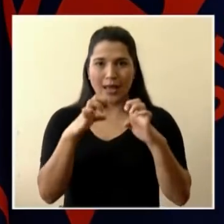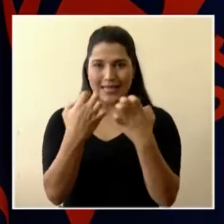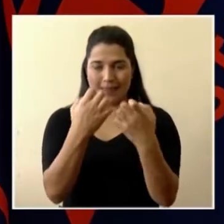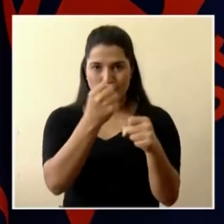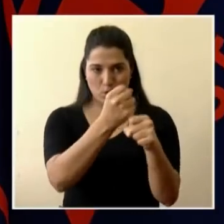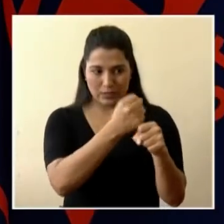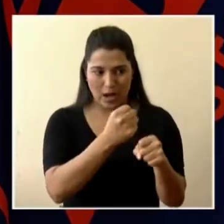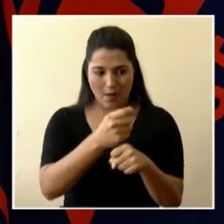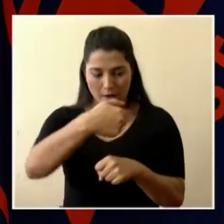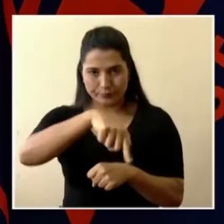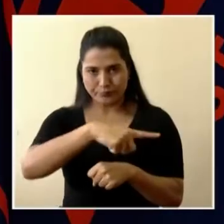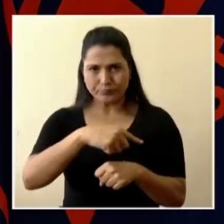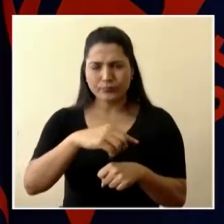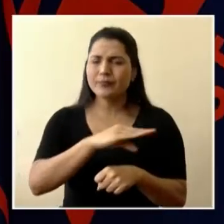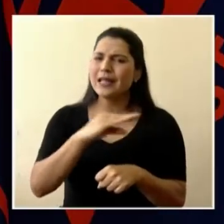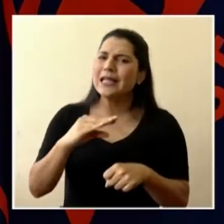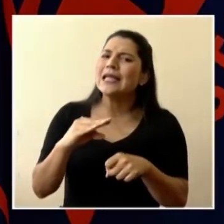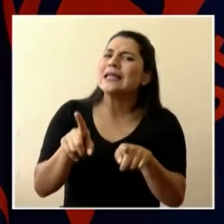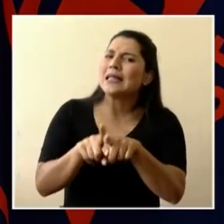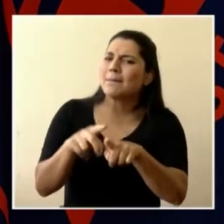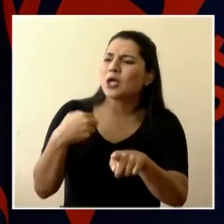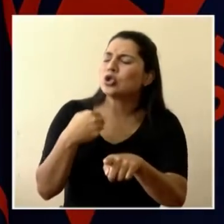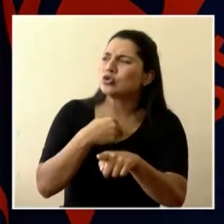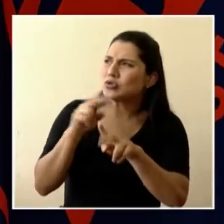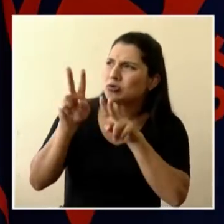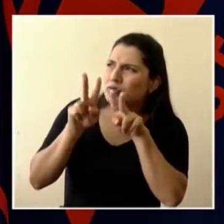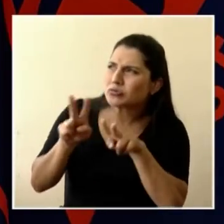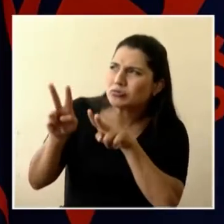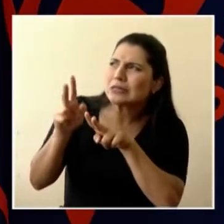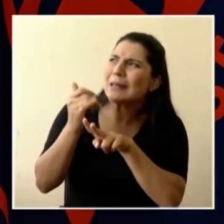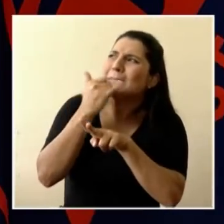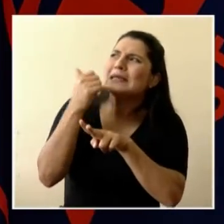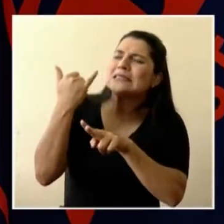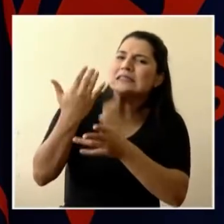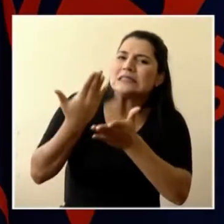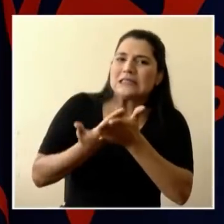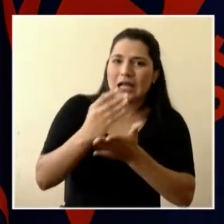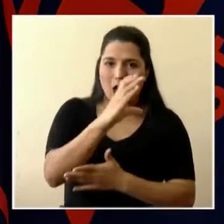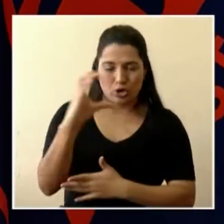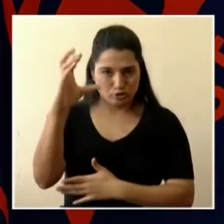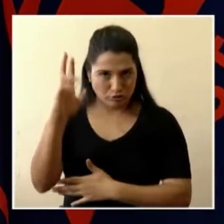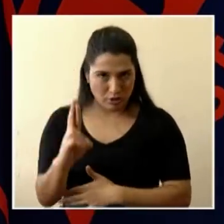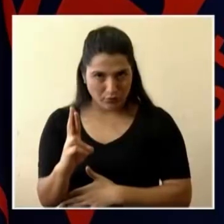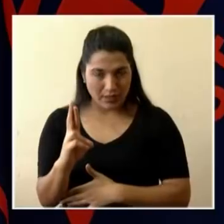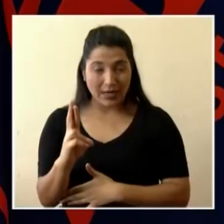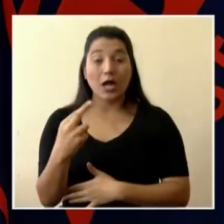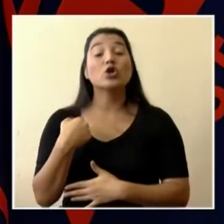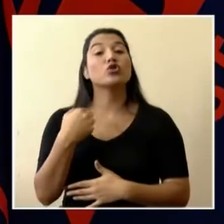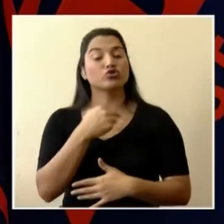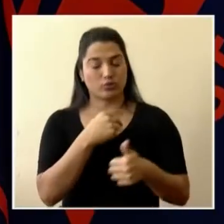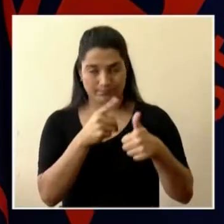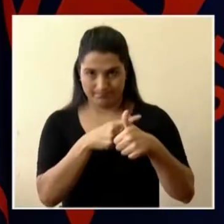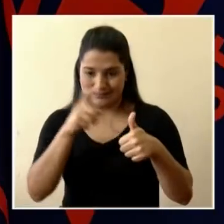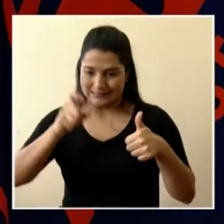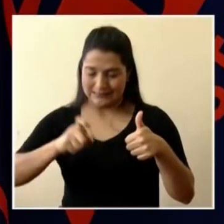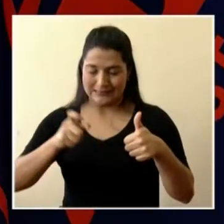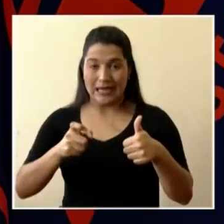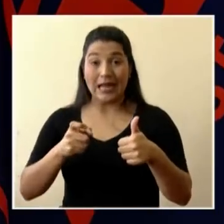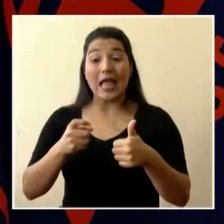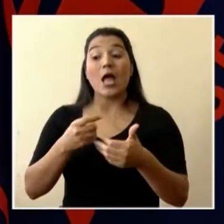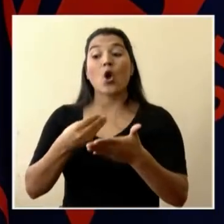de revisar qué sería necesario en caso de que esta pandemia viniera a Costa Rica. Identificamos equipo de protección personal, identificamos